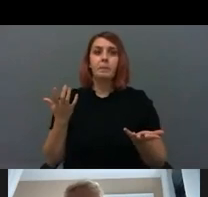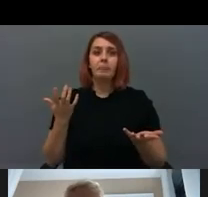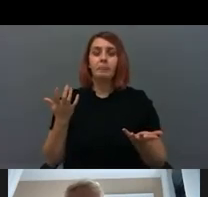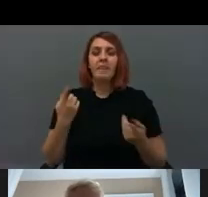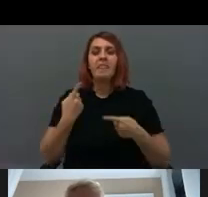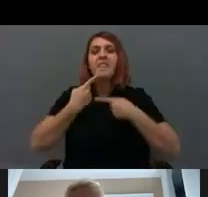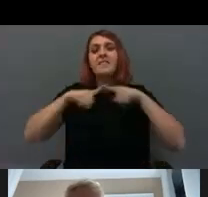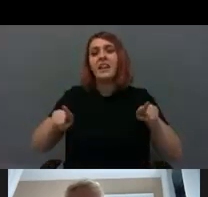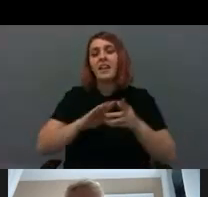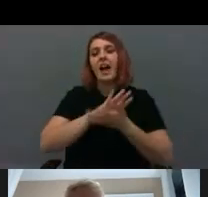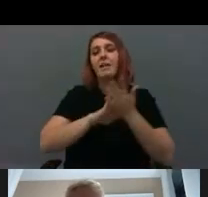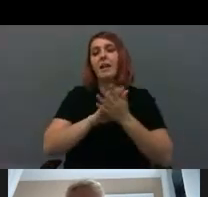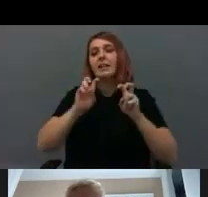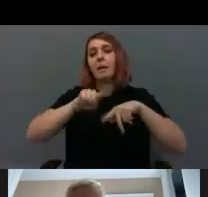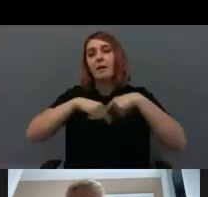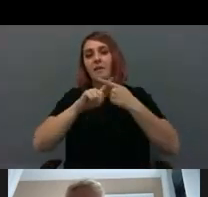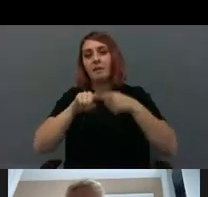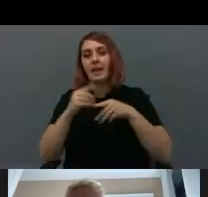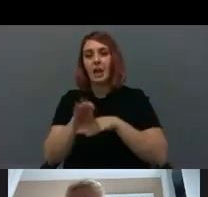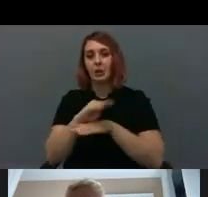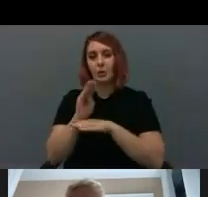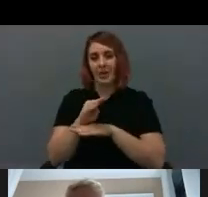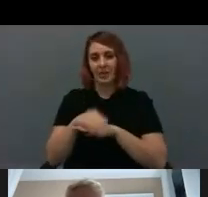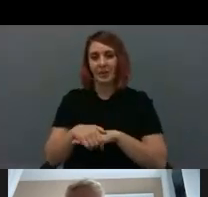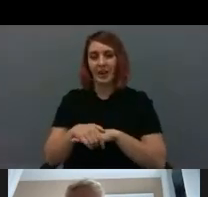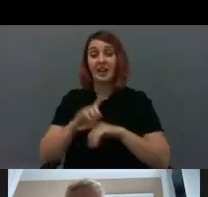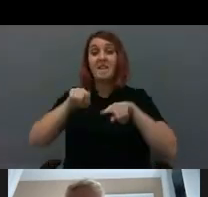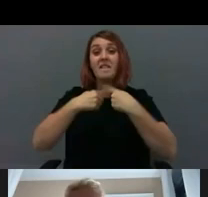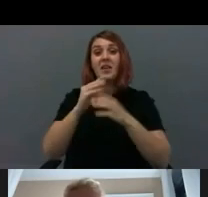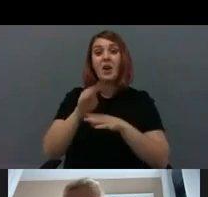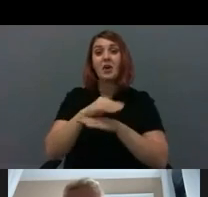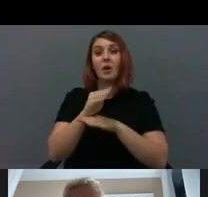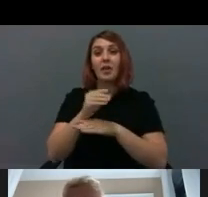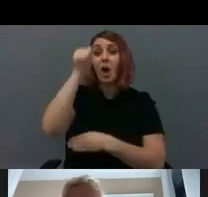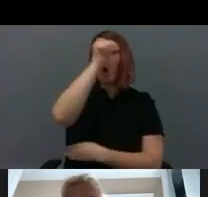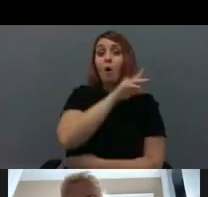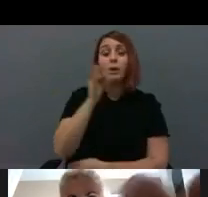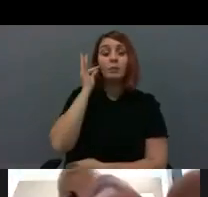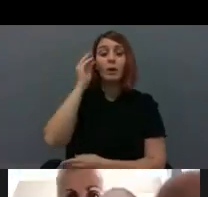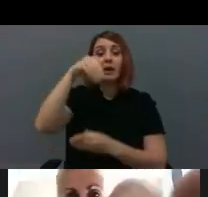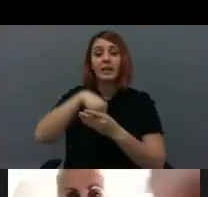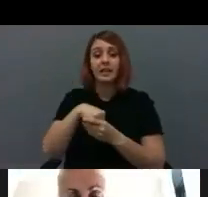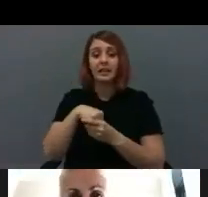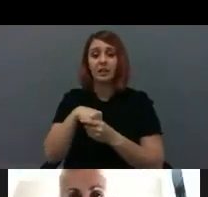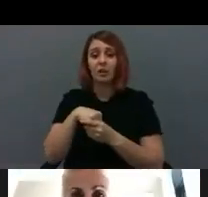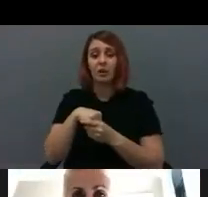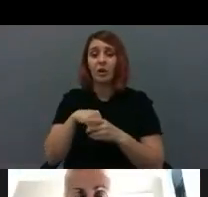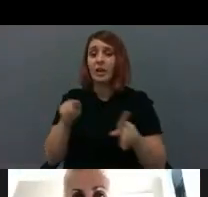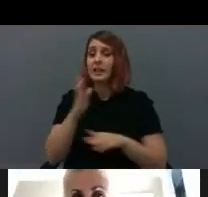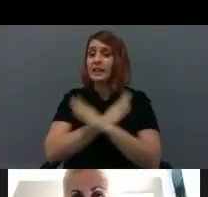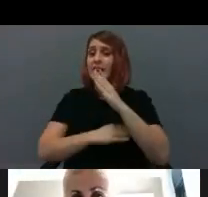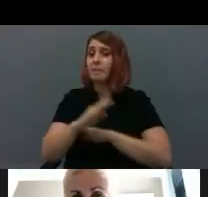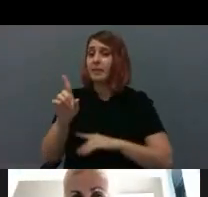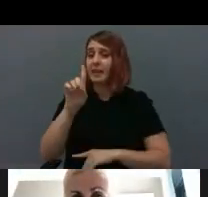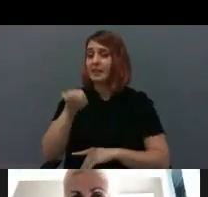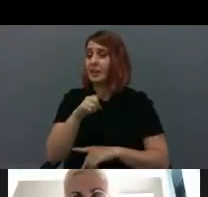a la hora de hablar de las familias cuidadoras. Esas familias cuidadoras son hombres y mujeres que puedan tener o no discapacidad y que puedan cuidar